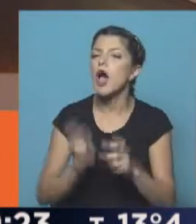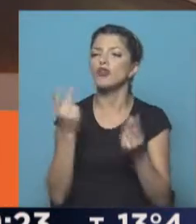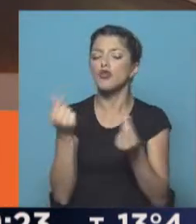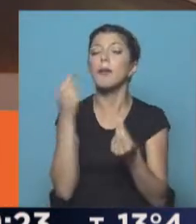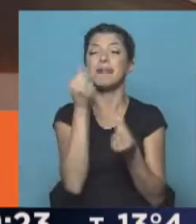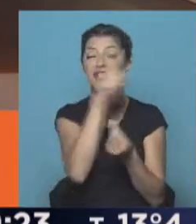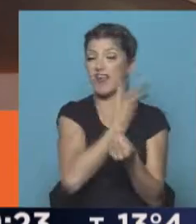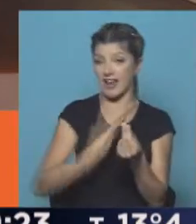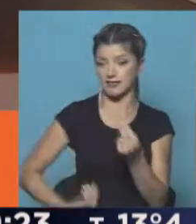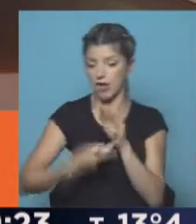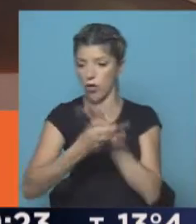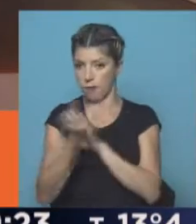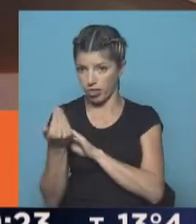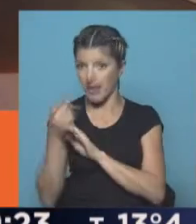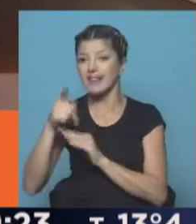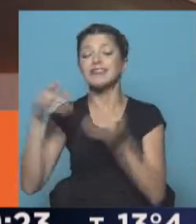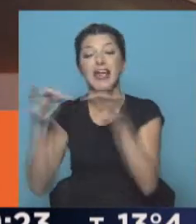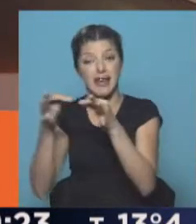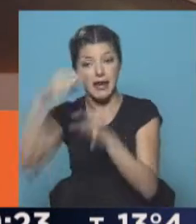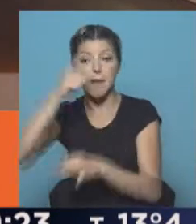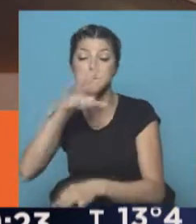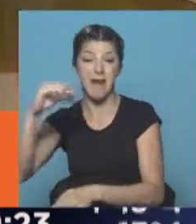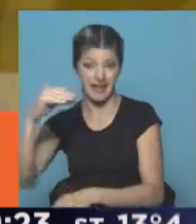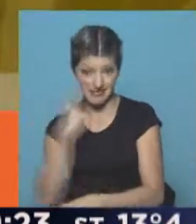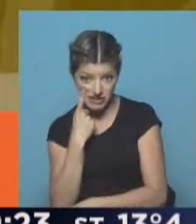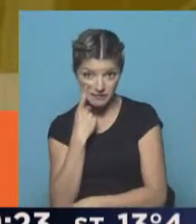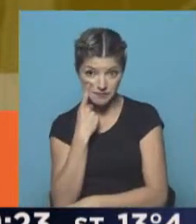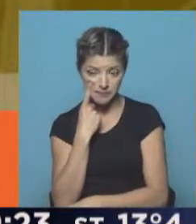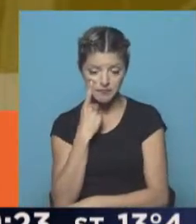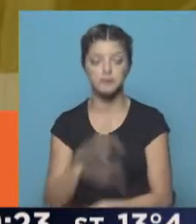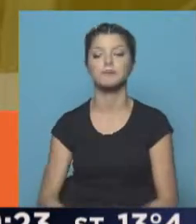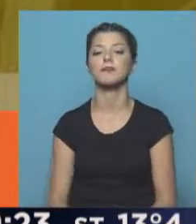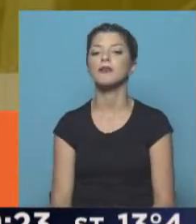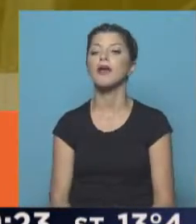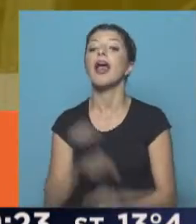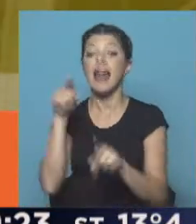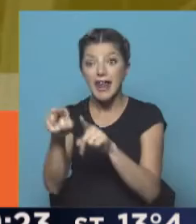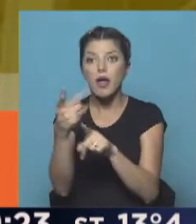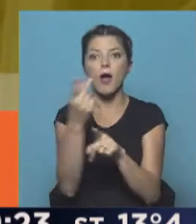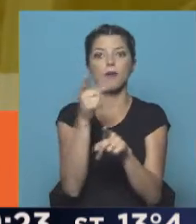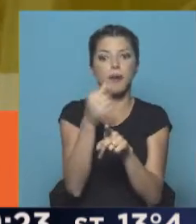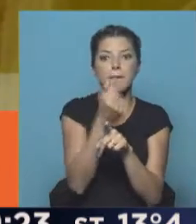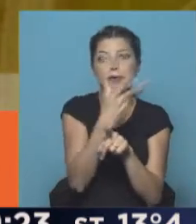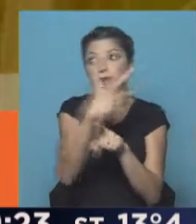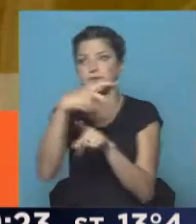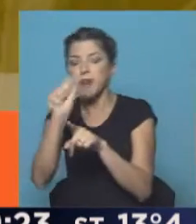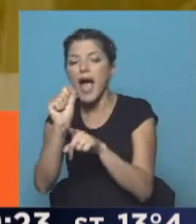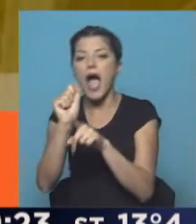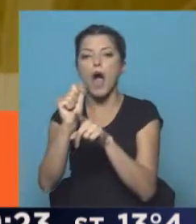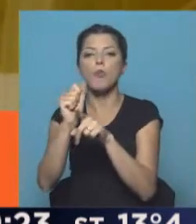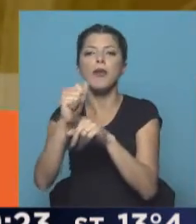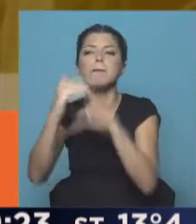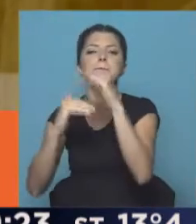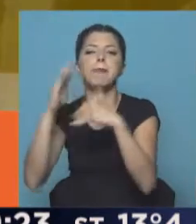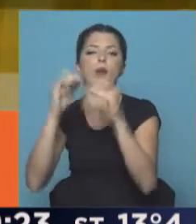Estado que estaban en la isla de Marchi y que pertenecen a la Dirección de Vías Navegables, y él las llevó a un emprendimiento que él tiene